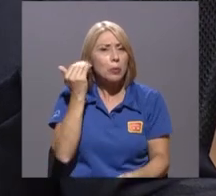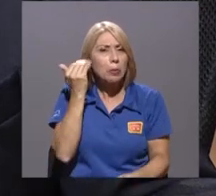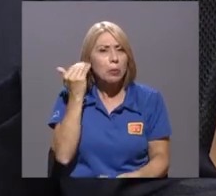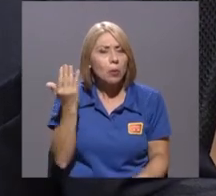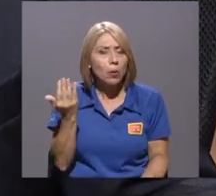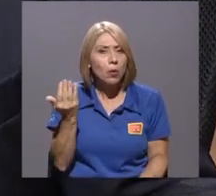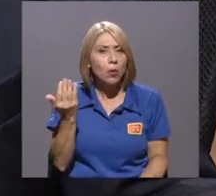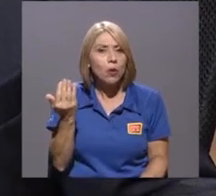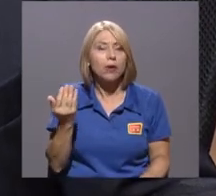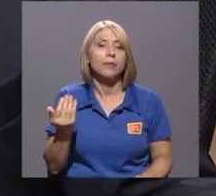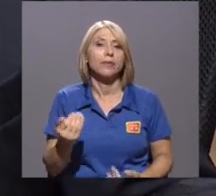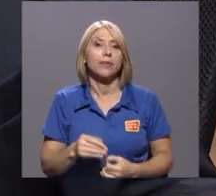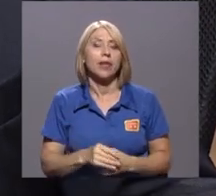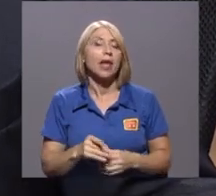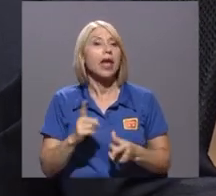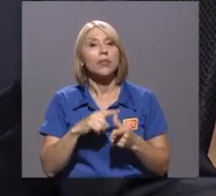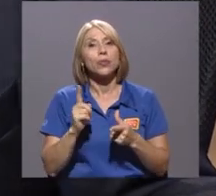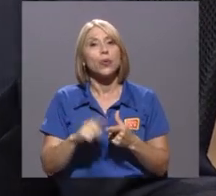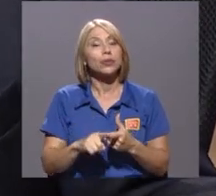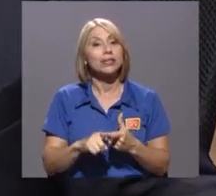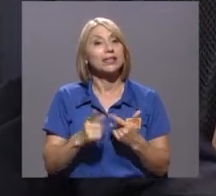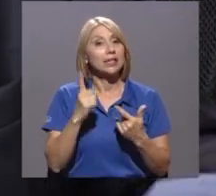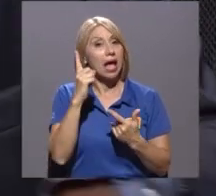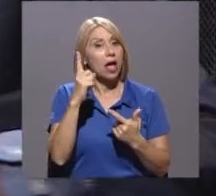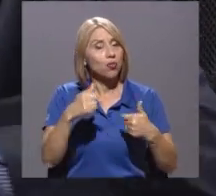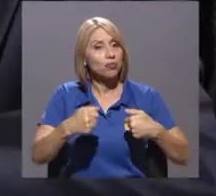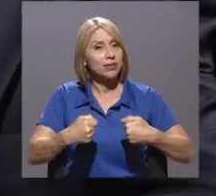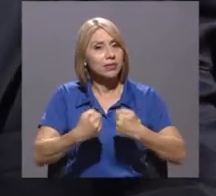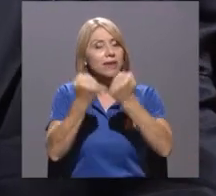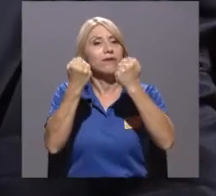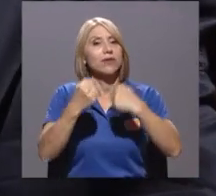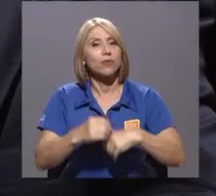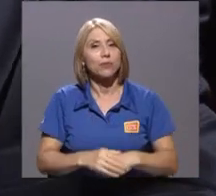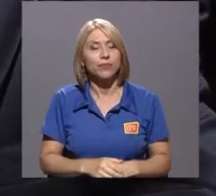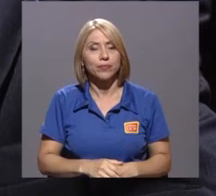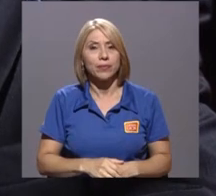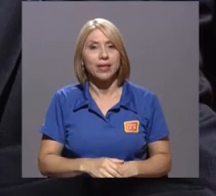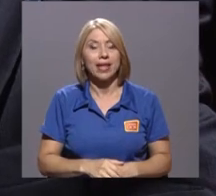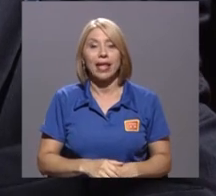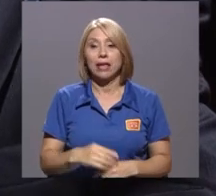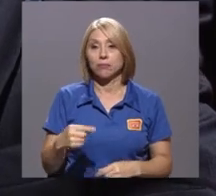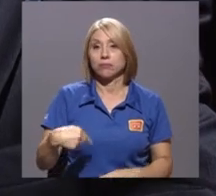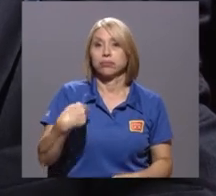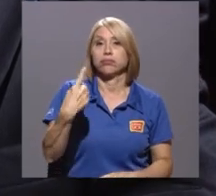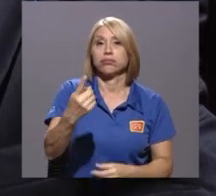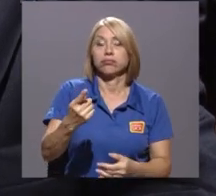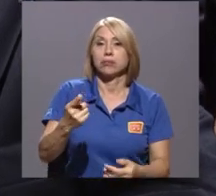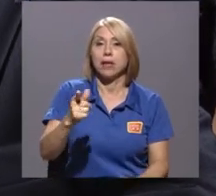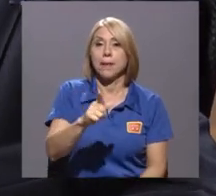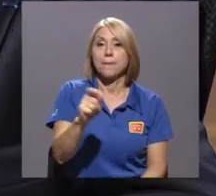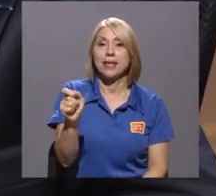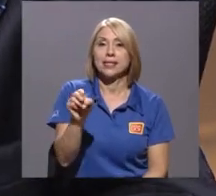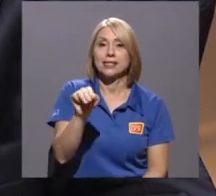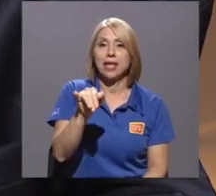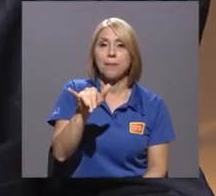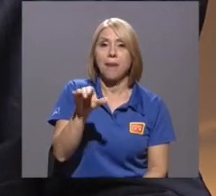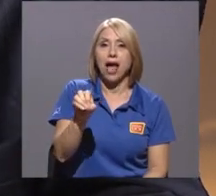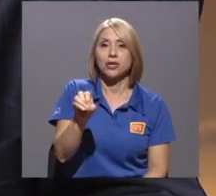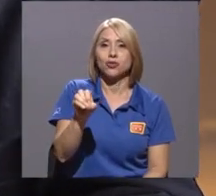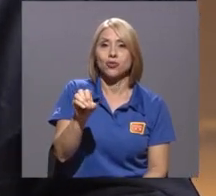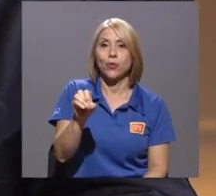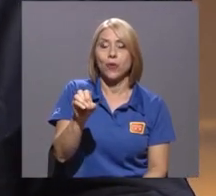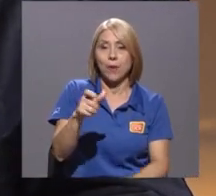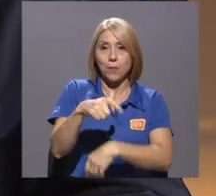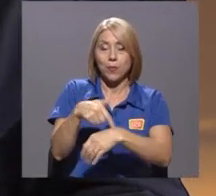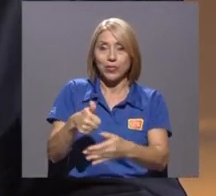entonces el desafío en el mes de mayo va a hacer de asegurarse que esta